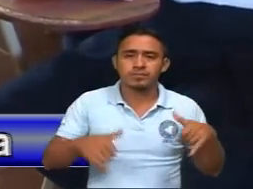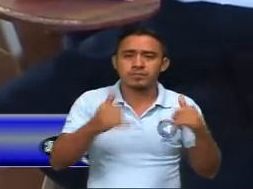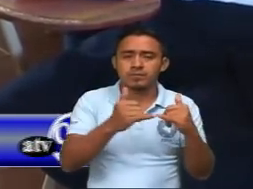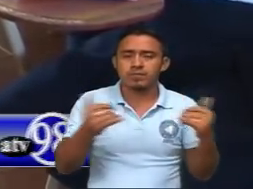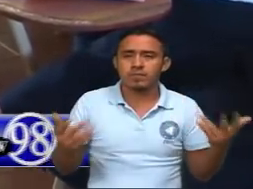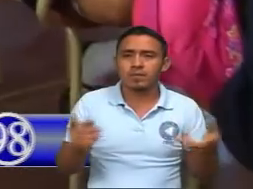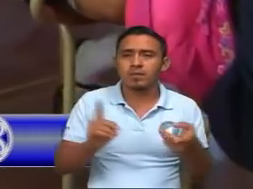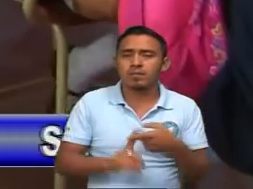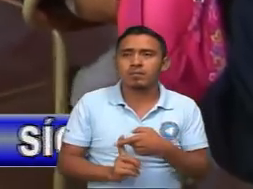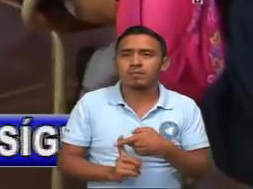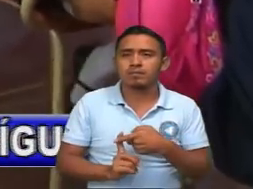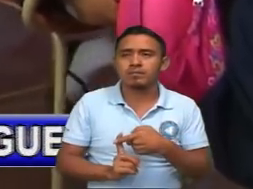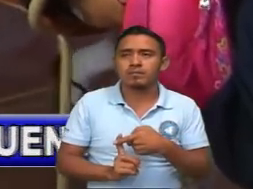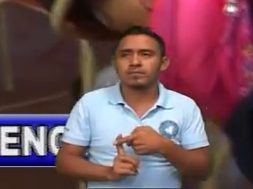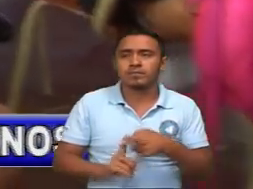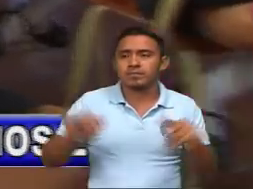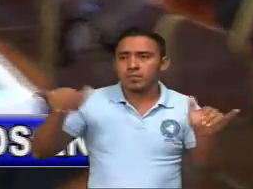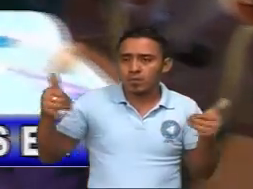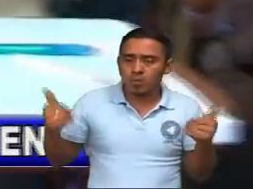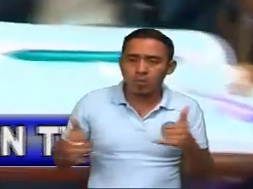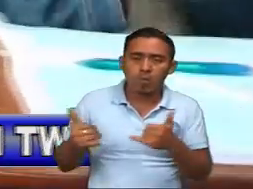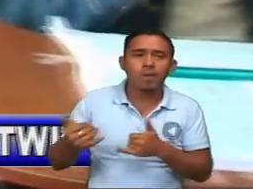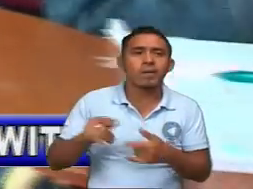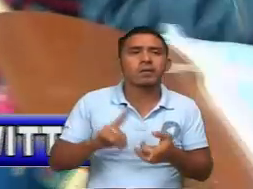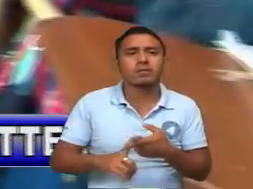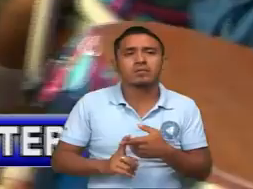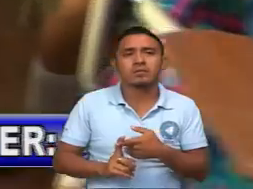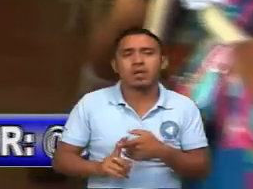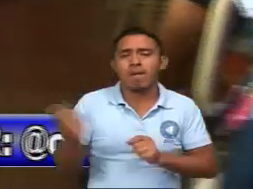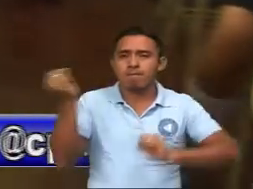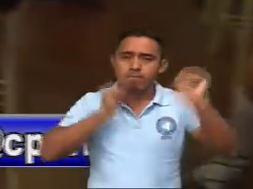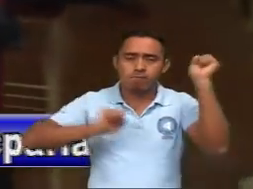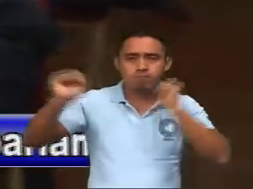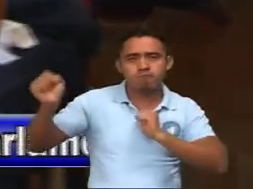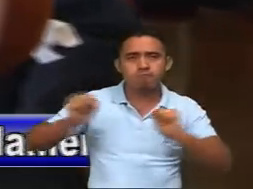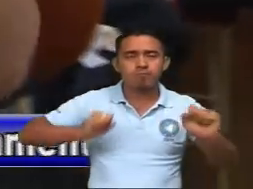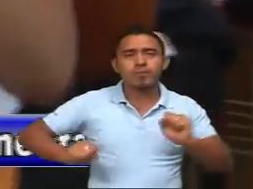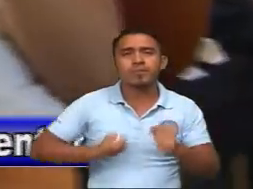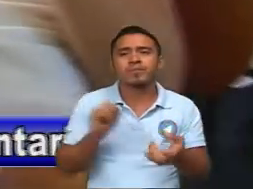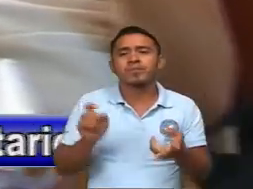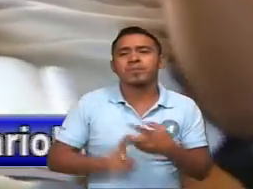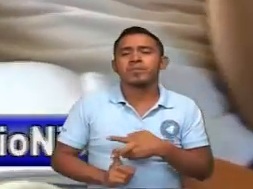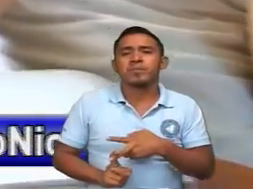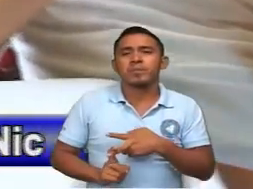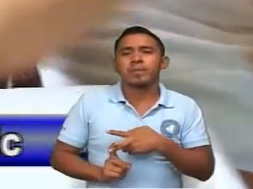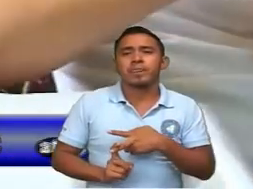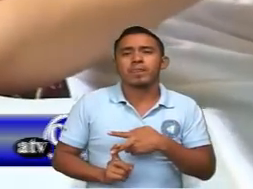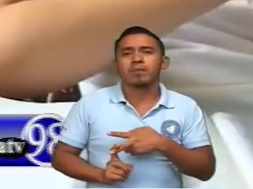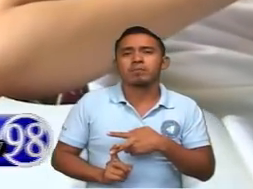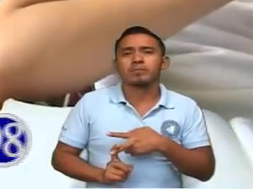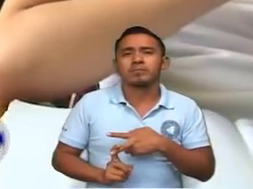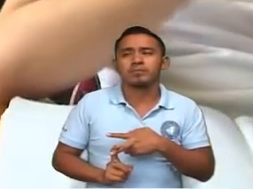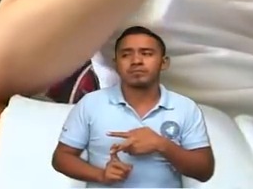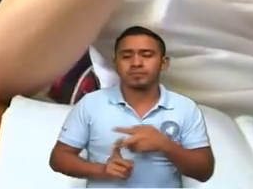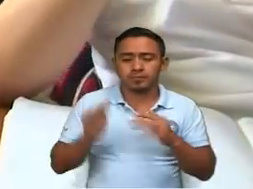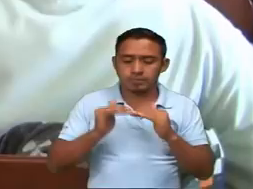hablando de los juegos escolares en educación física. Estamos hablando de creciendo en valores.